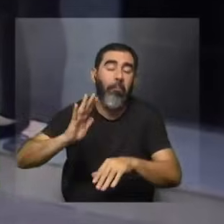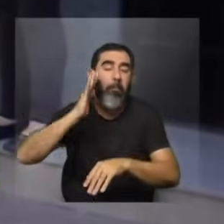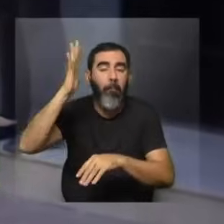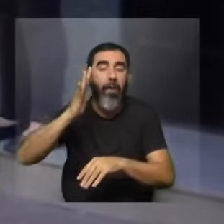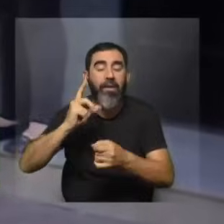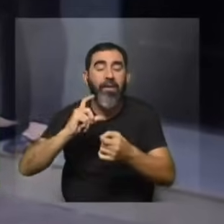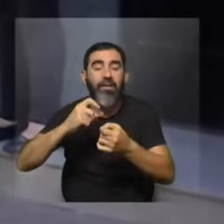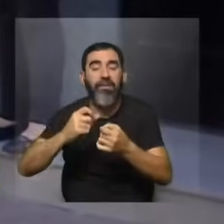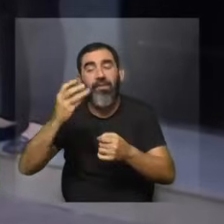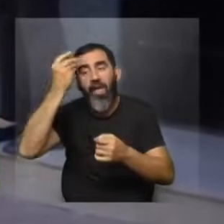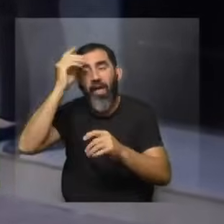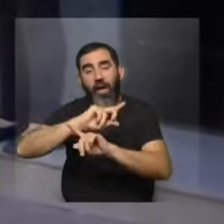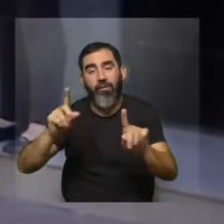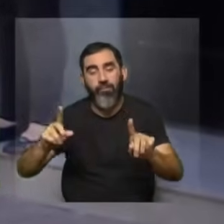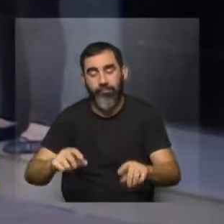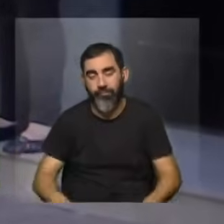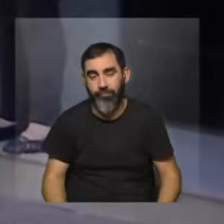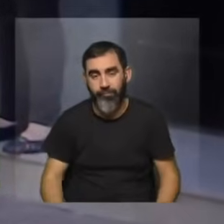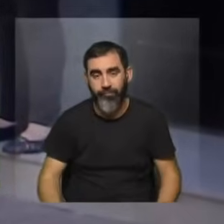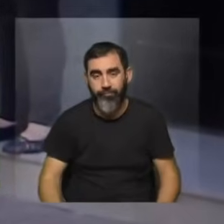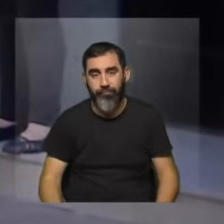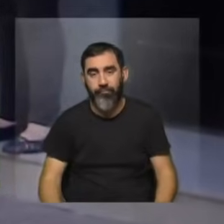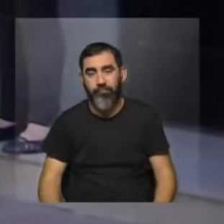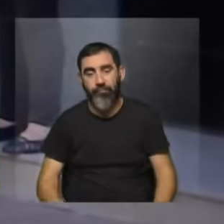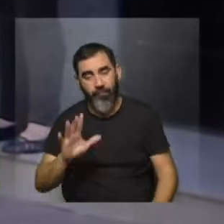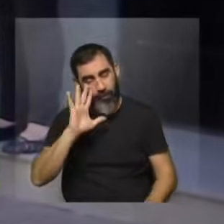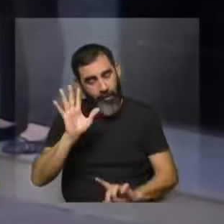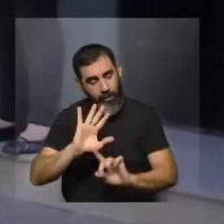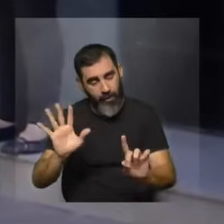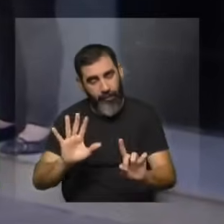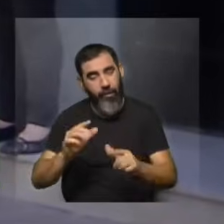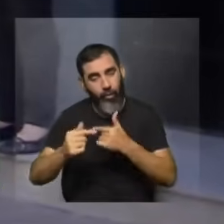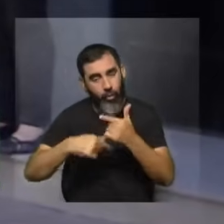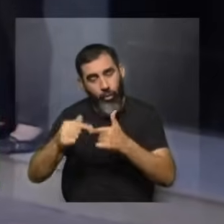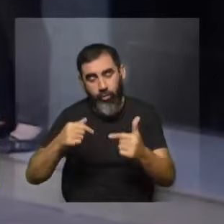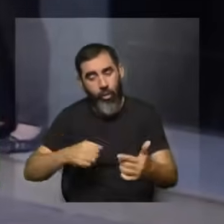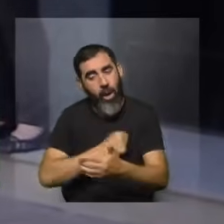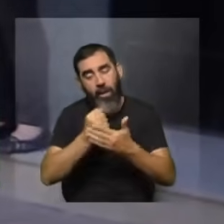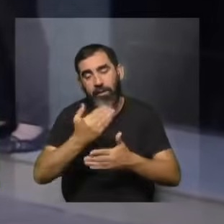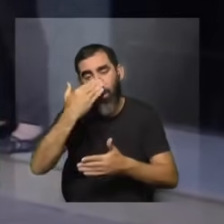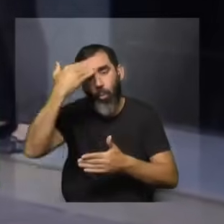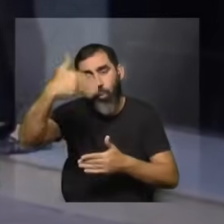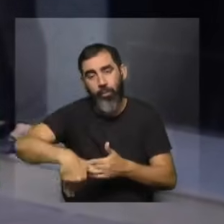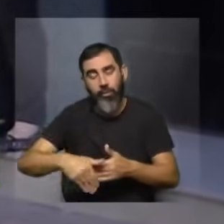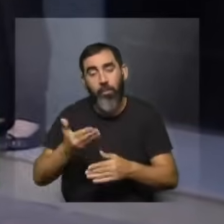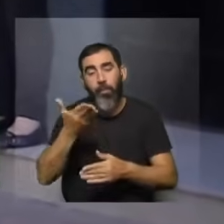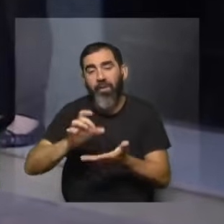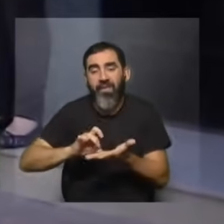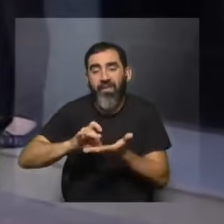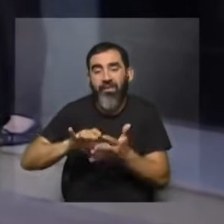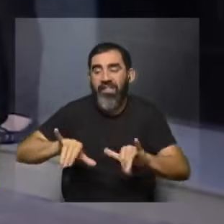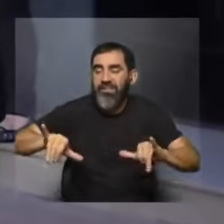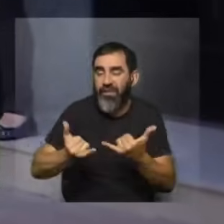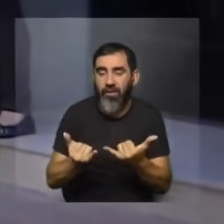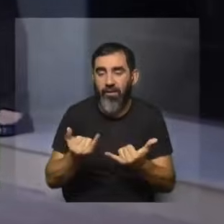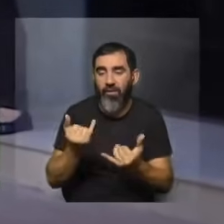los gremios no nos vamos a acordar más del tema este, y nada que ver. Nosotros vamos a ir hasta las últimas consecuencias y pedimos el cese